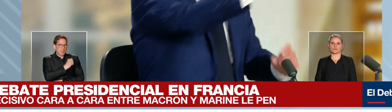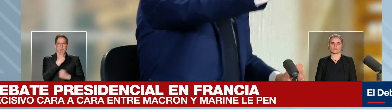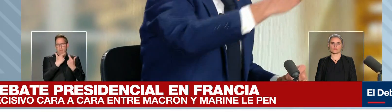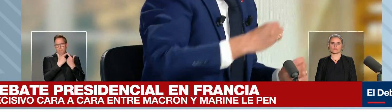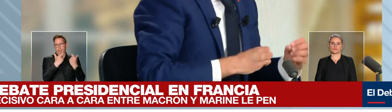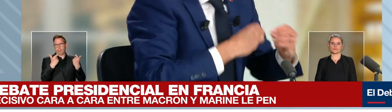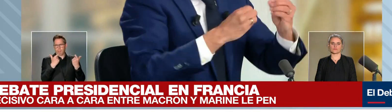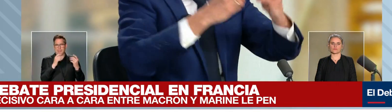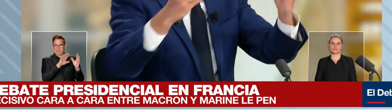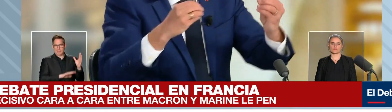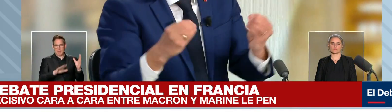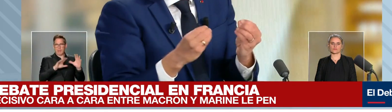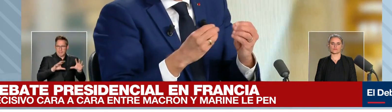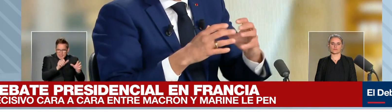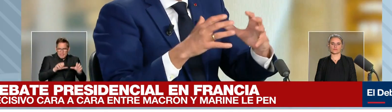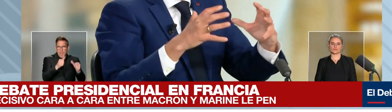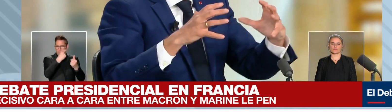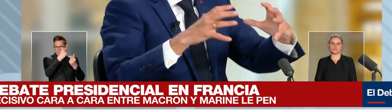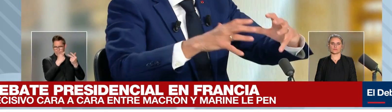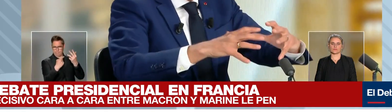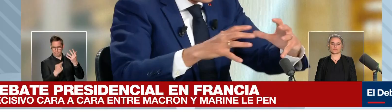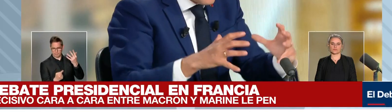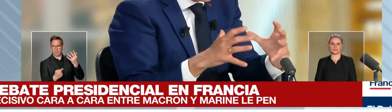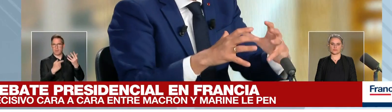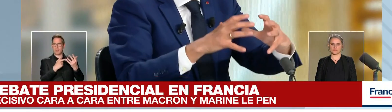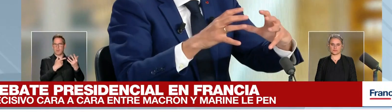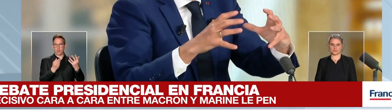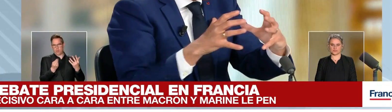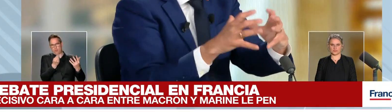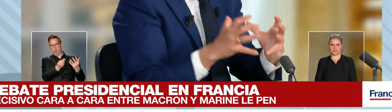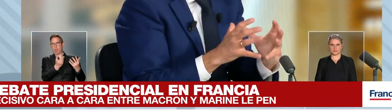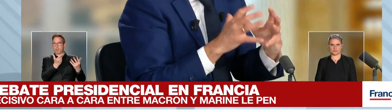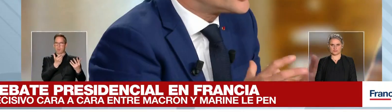los enfermeros de la ciudad y todas estas profesiones para